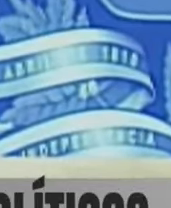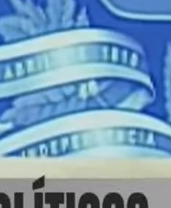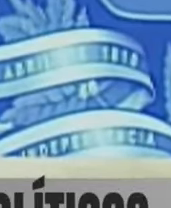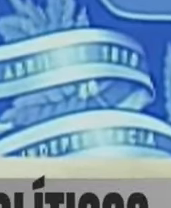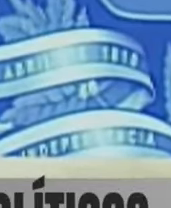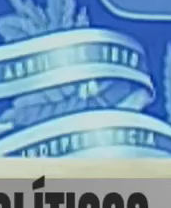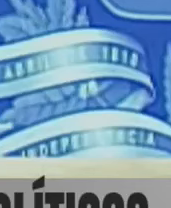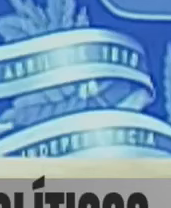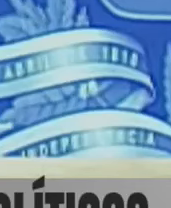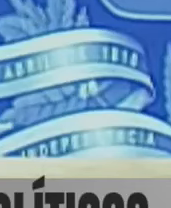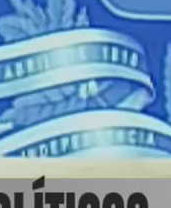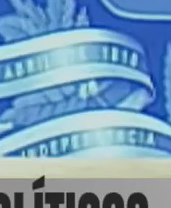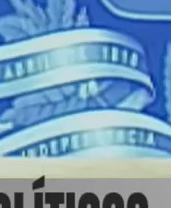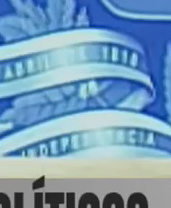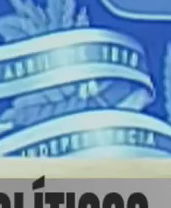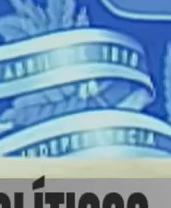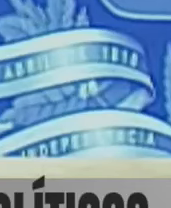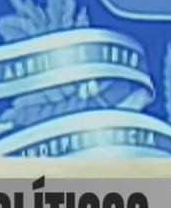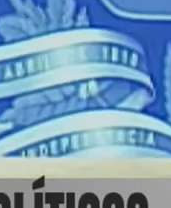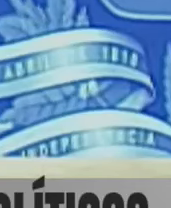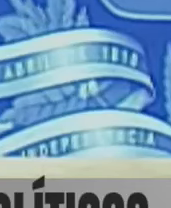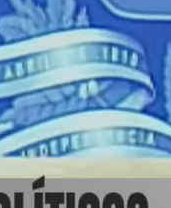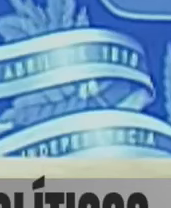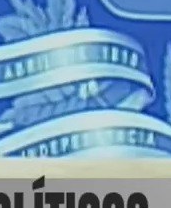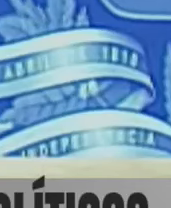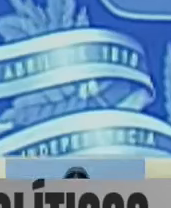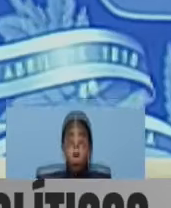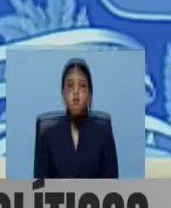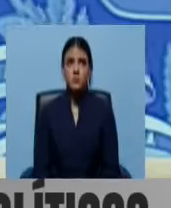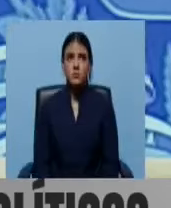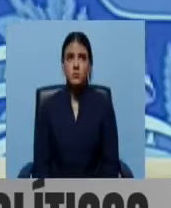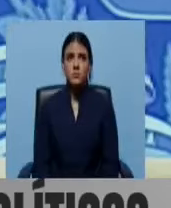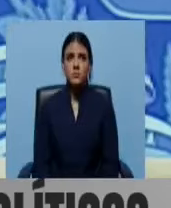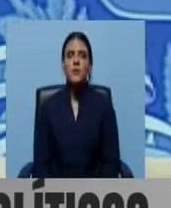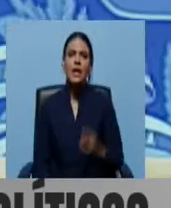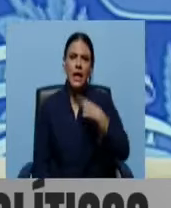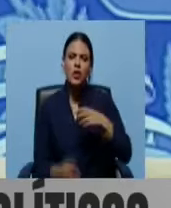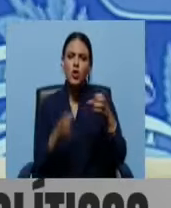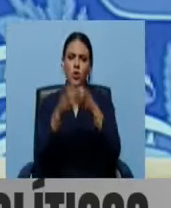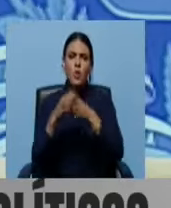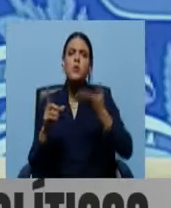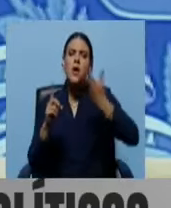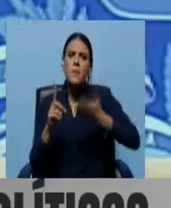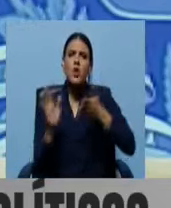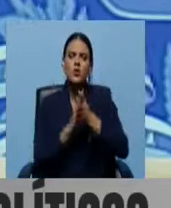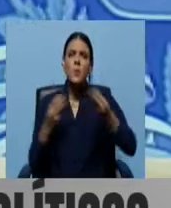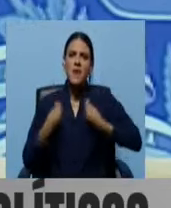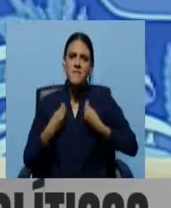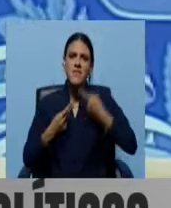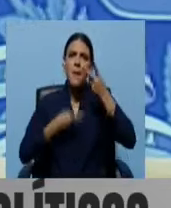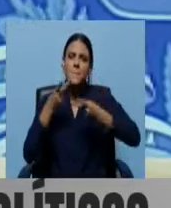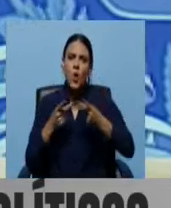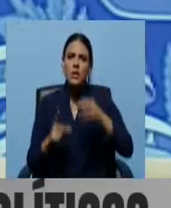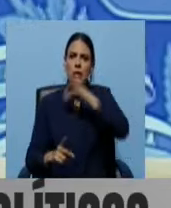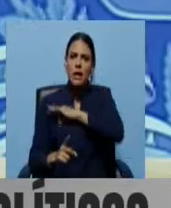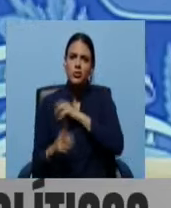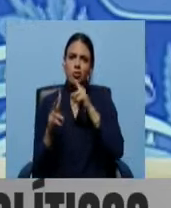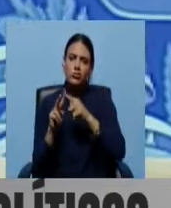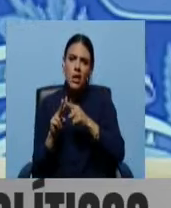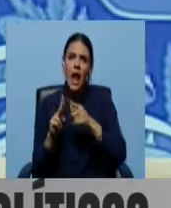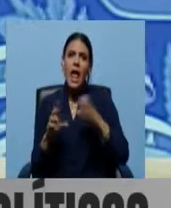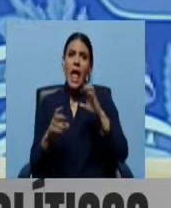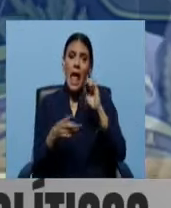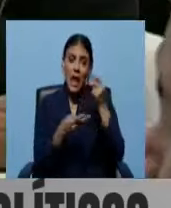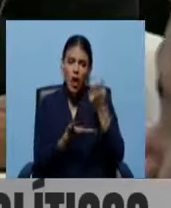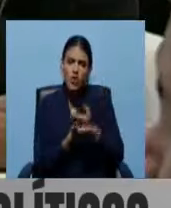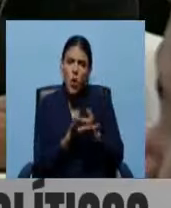iniciar una ronda de conversaciones con todos los sectores fundamentales de la vida política, social,